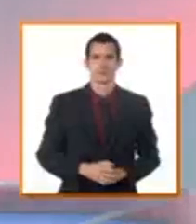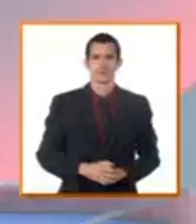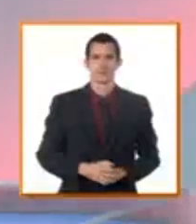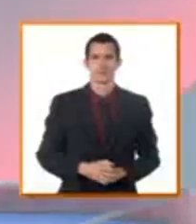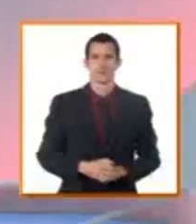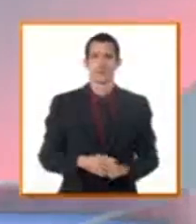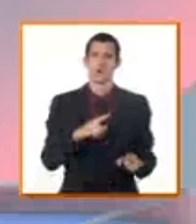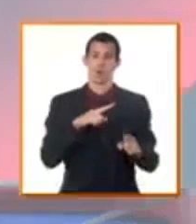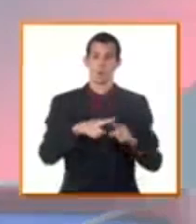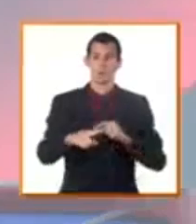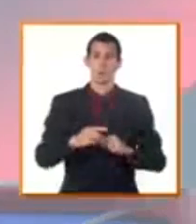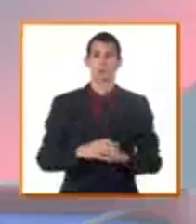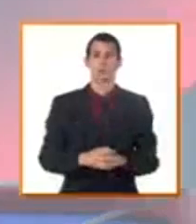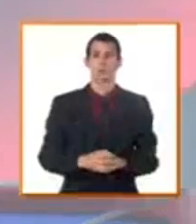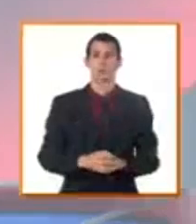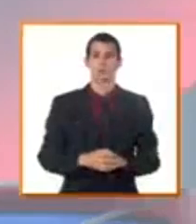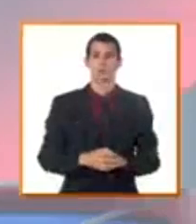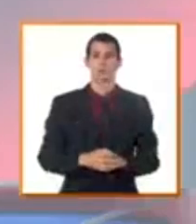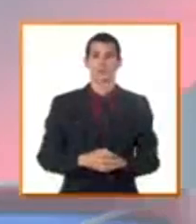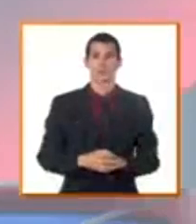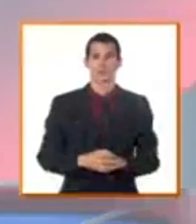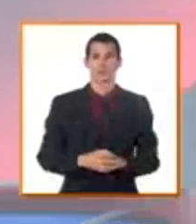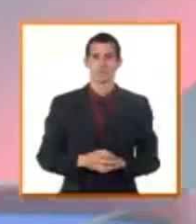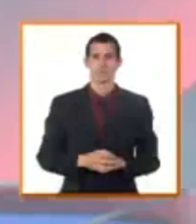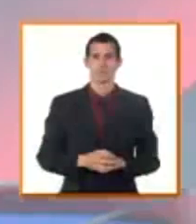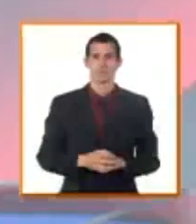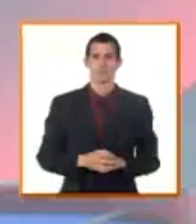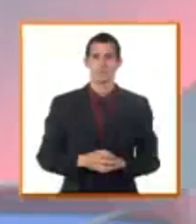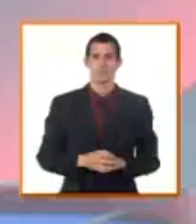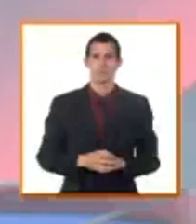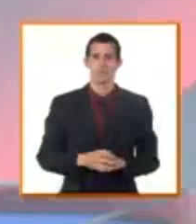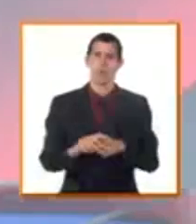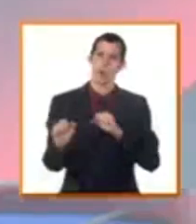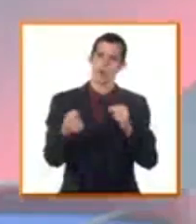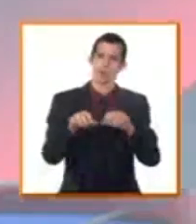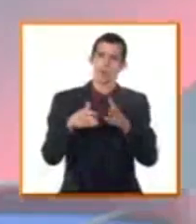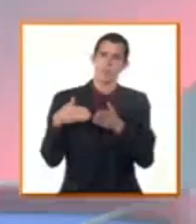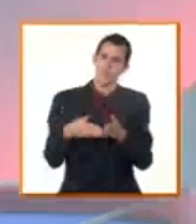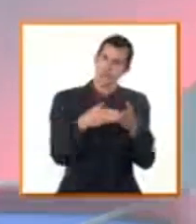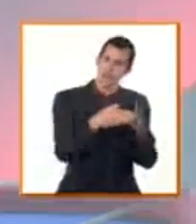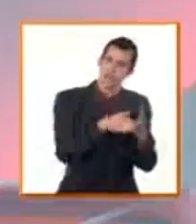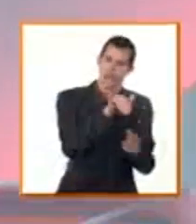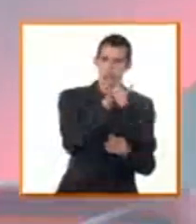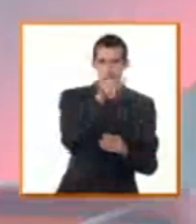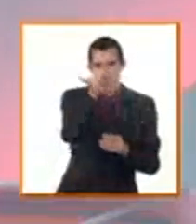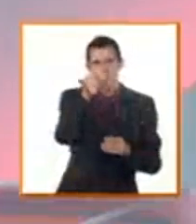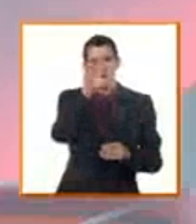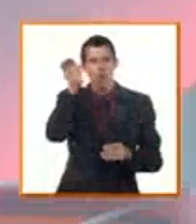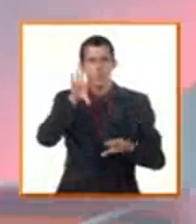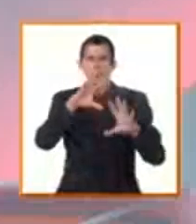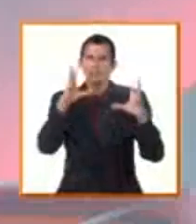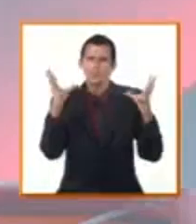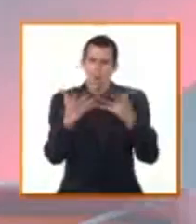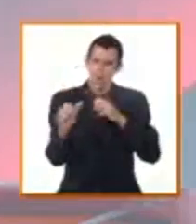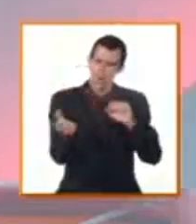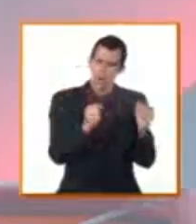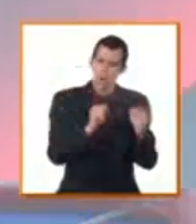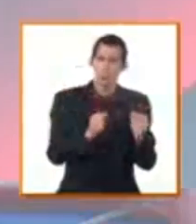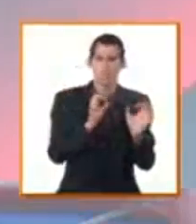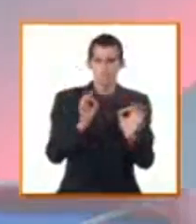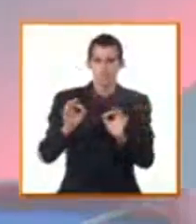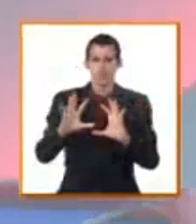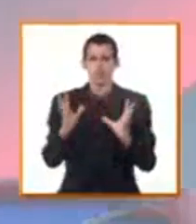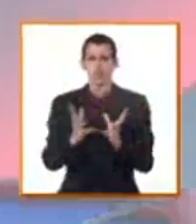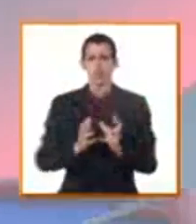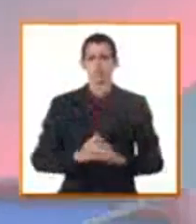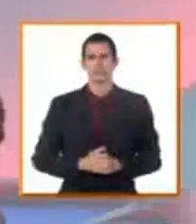tanto estaríamos tanto en lo aéreo como en lo marítimo, donde se concentran la mayor cantidad de carga de importación y de exportación. Nos parece que